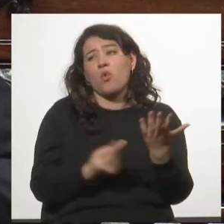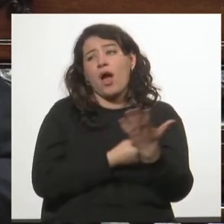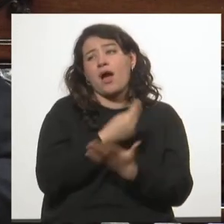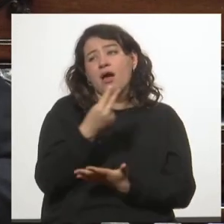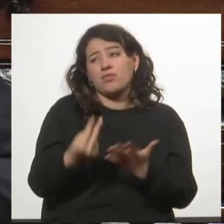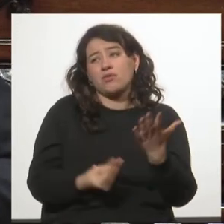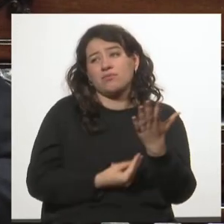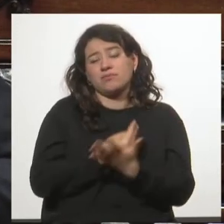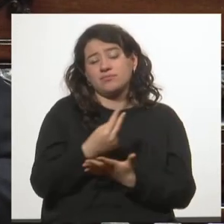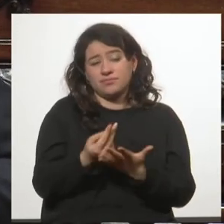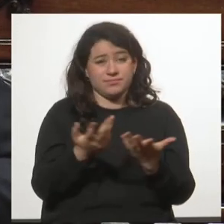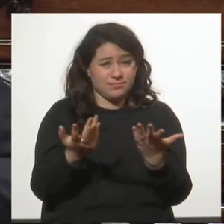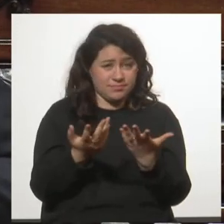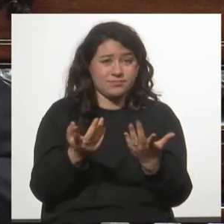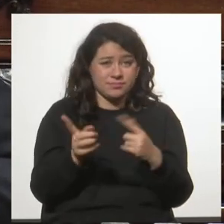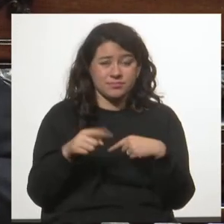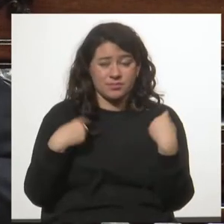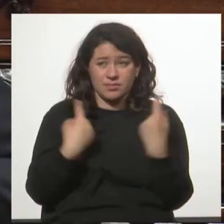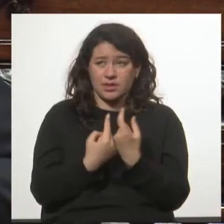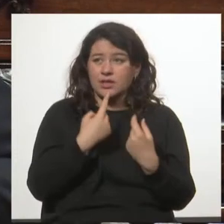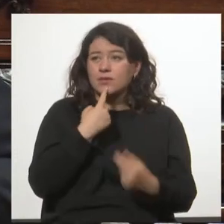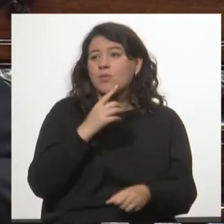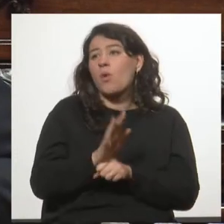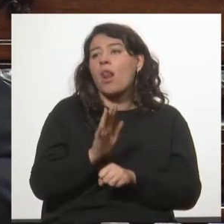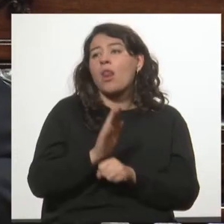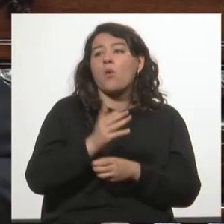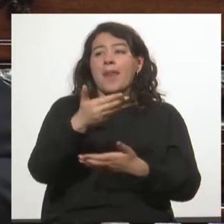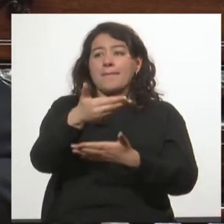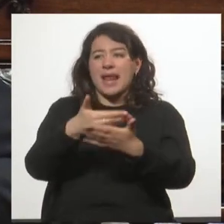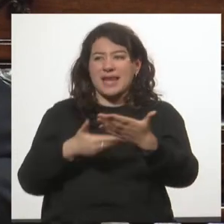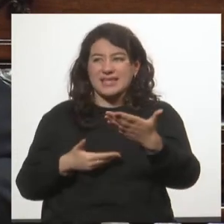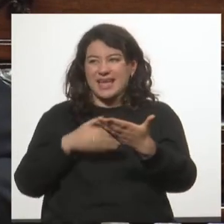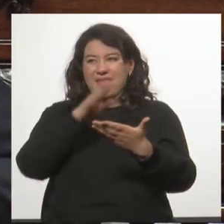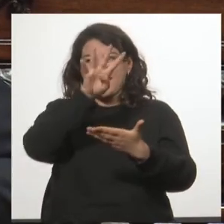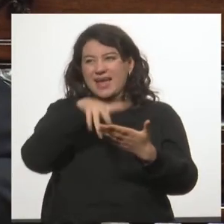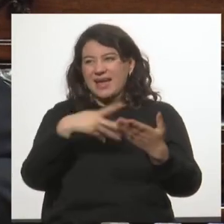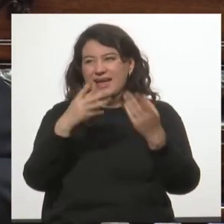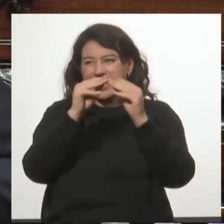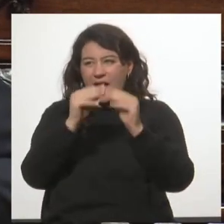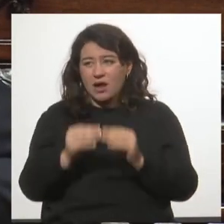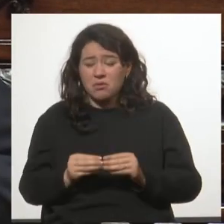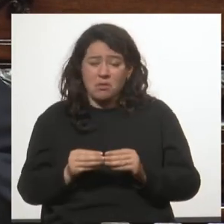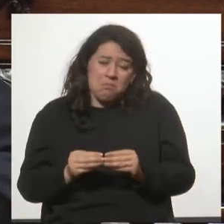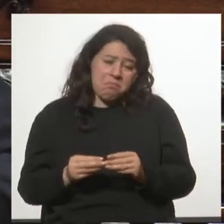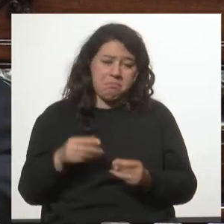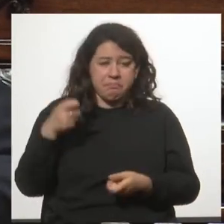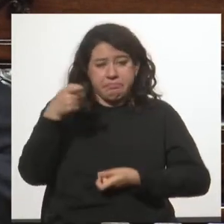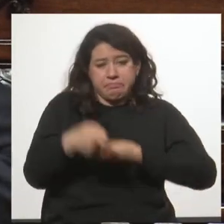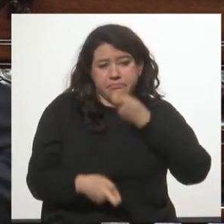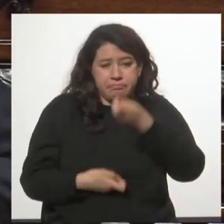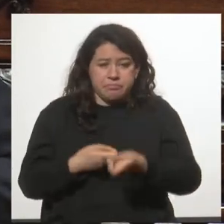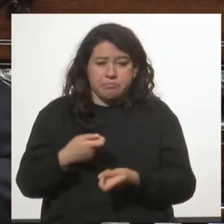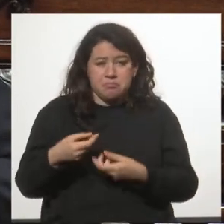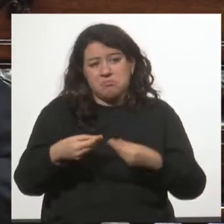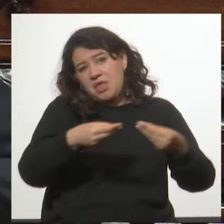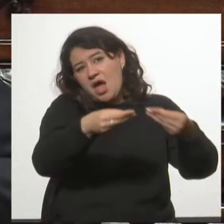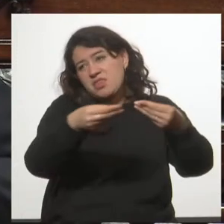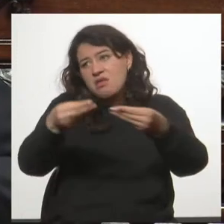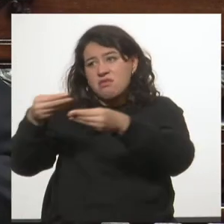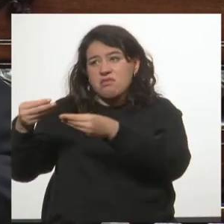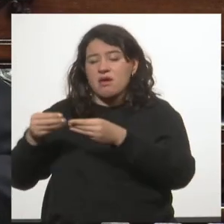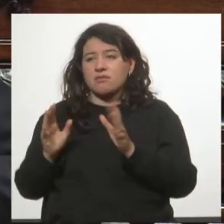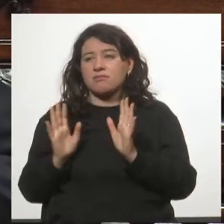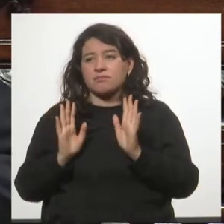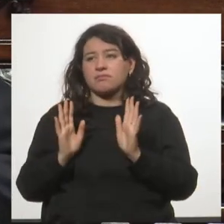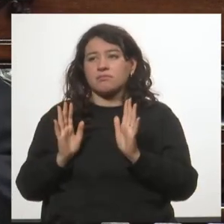como tendemos a decir agarramos una planilla de cálculo y la hacemos dar simplemente y